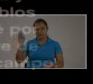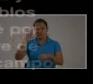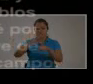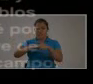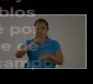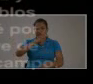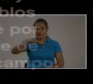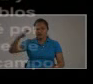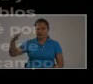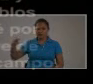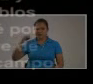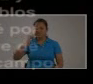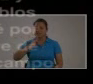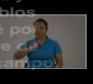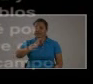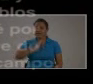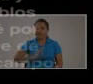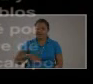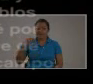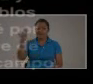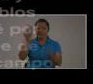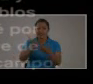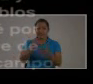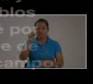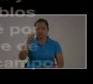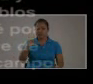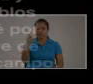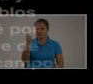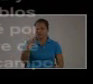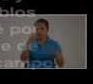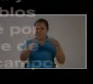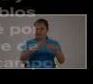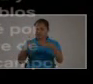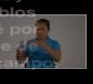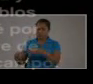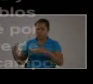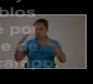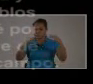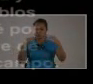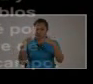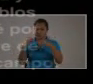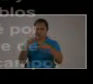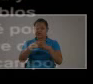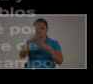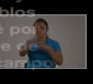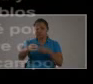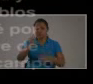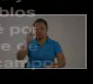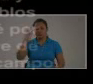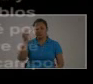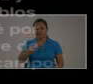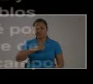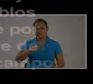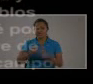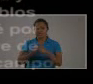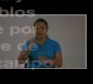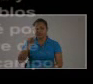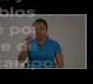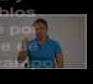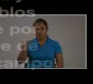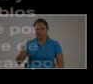Israel caerás tú y todas tus tropas y los pueblos que están contigo. Te daré